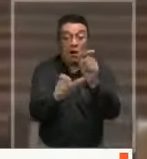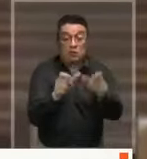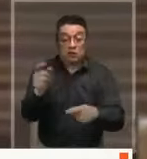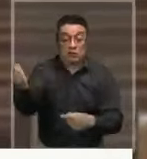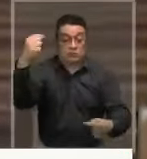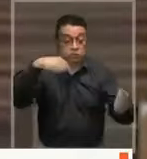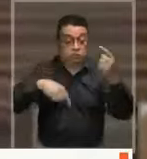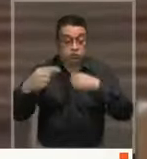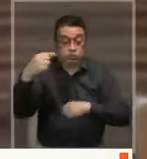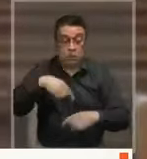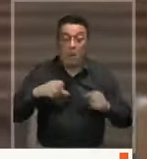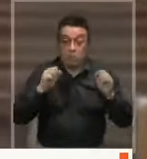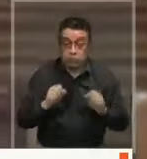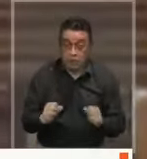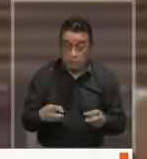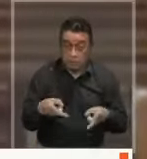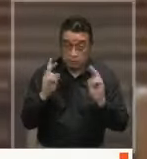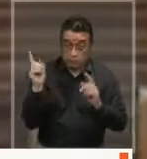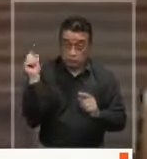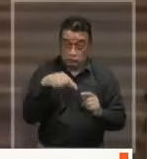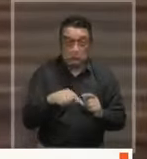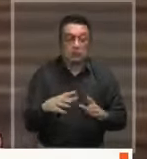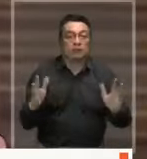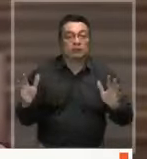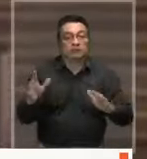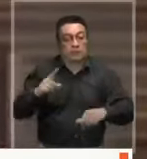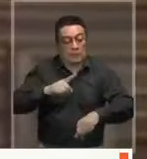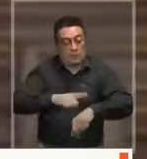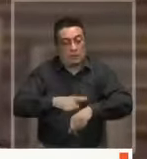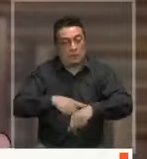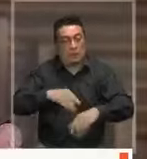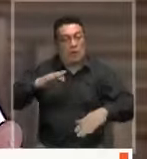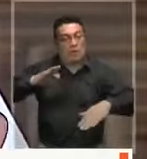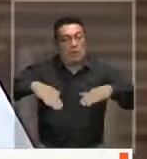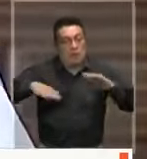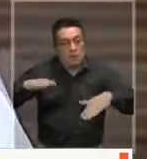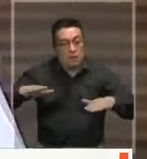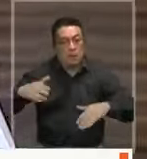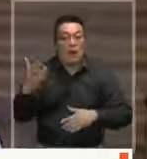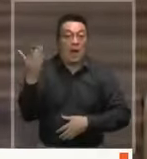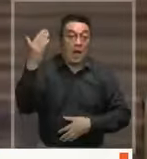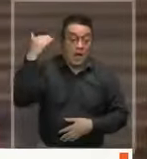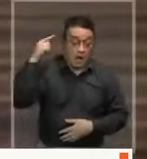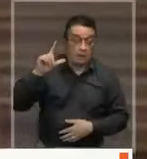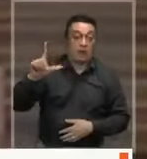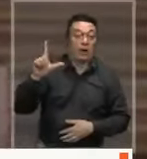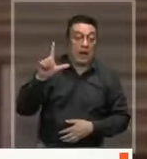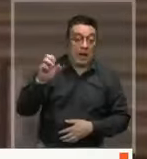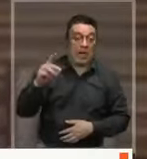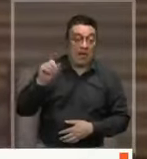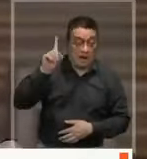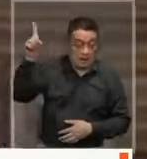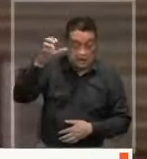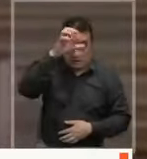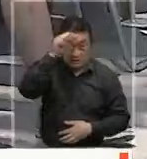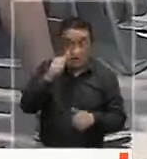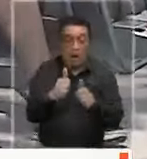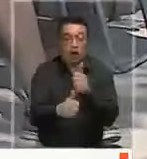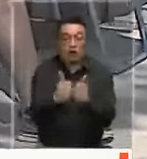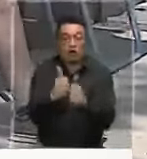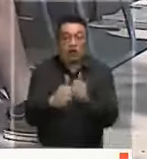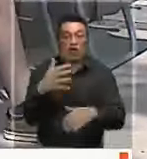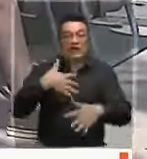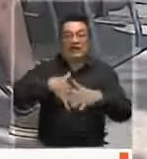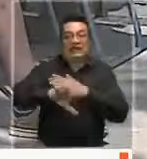de este encuentro lo van a poder hacer? Bueno, dentro de lo posible, ¿ya? El último encuentro de Leda en Rosario duró 15 horas. Vamos